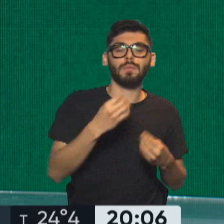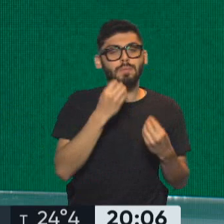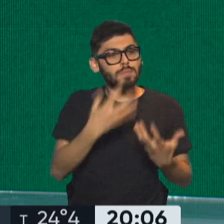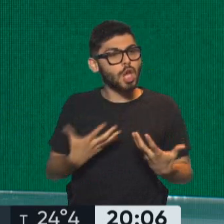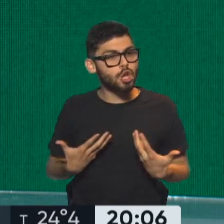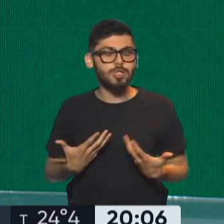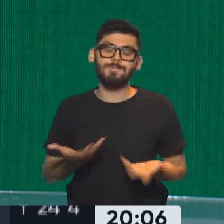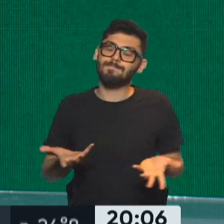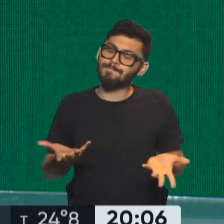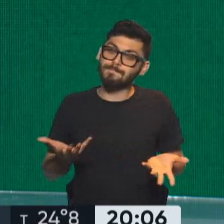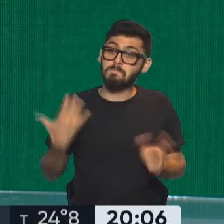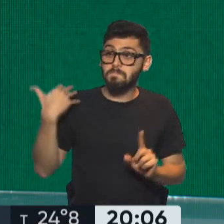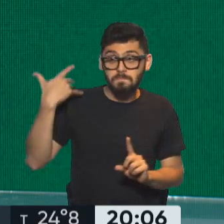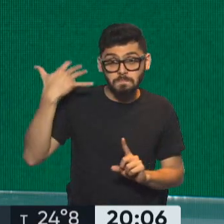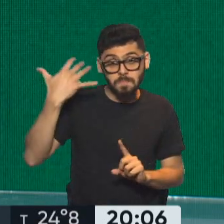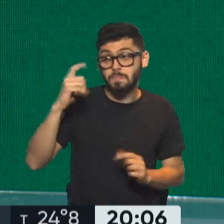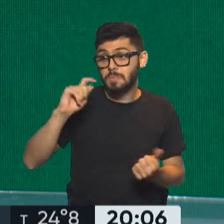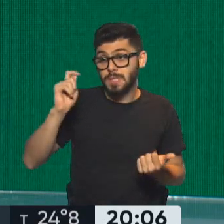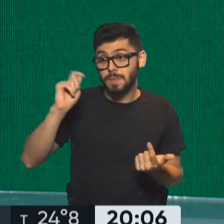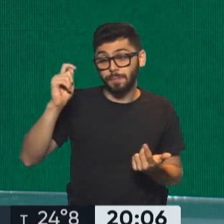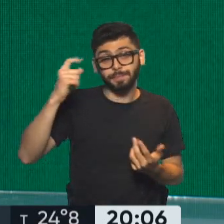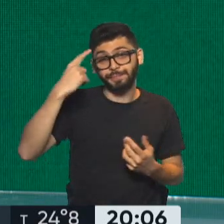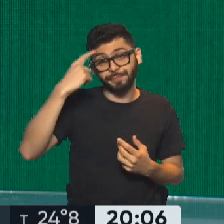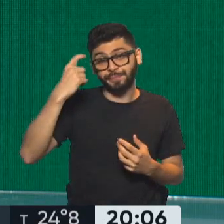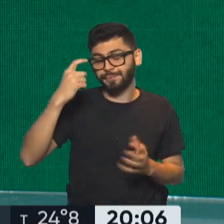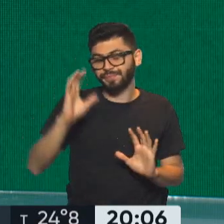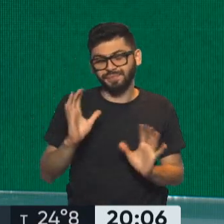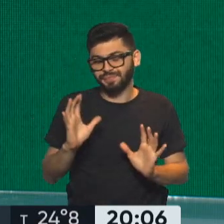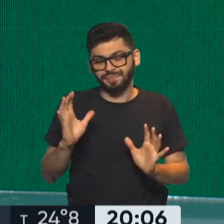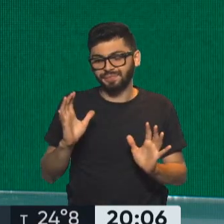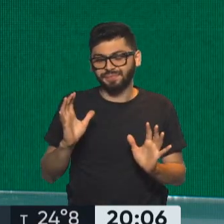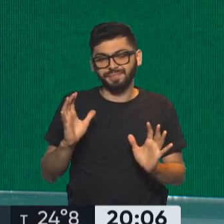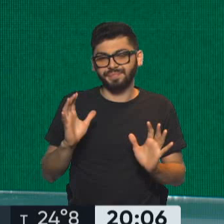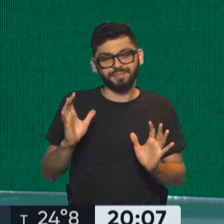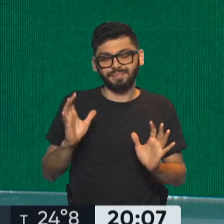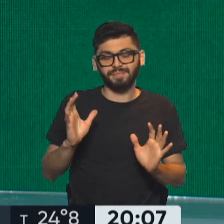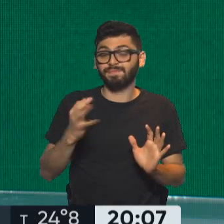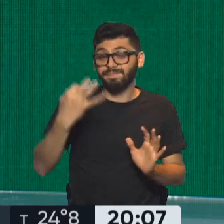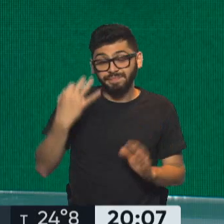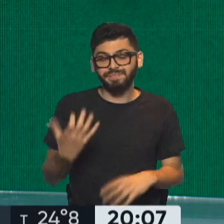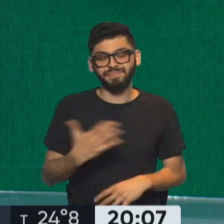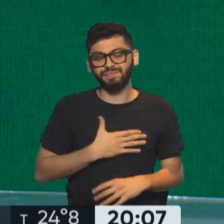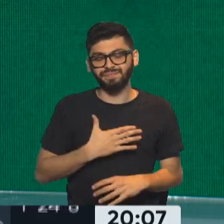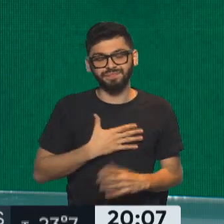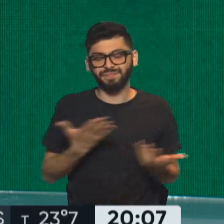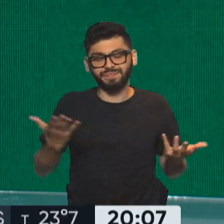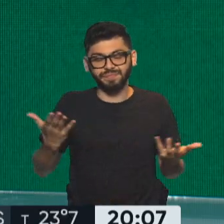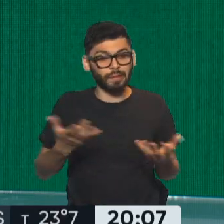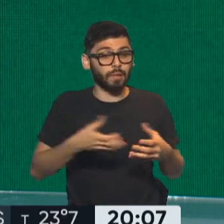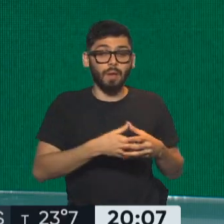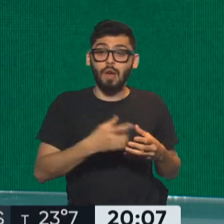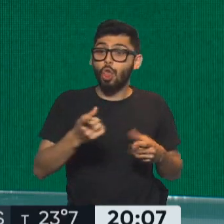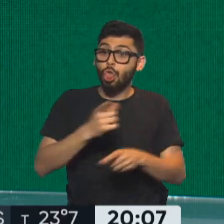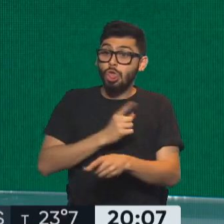bueno, nos dimos cuenta con el correr de los meses de que la historia iba a ser otra y de que lamentablemente muchos podían utilizar el dolor